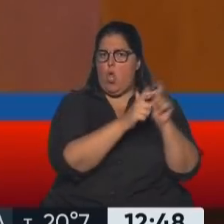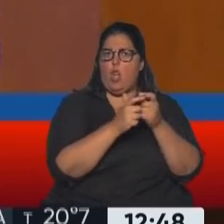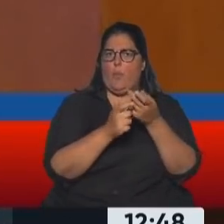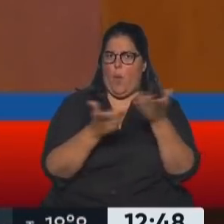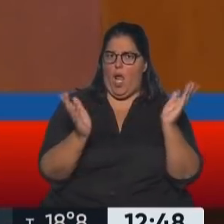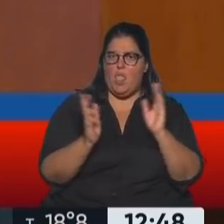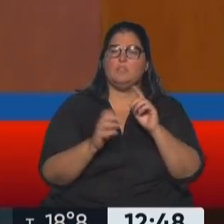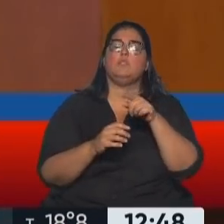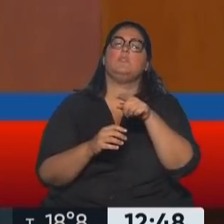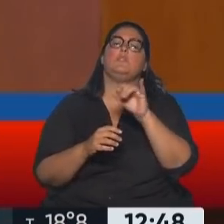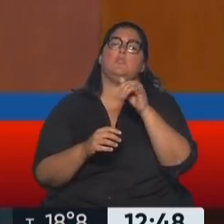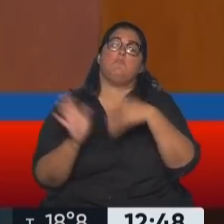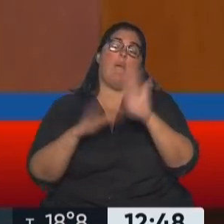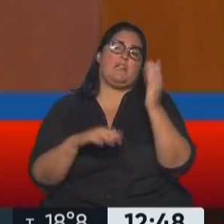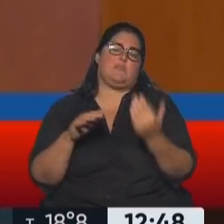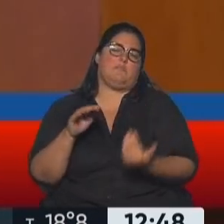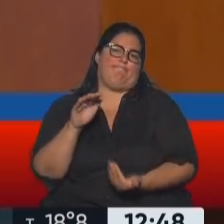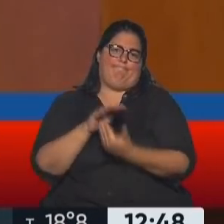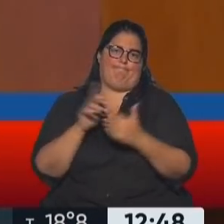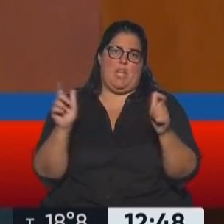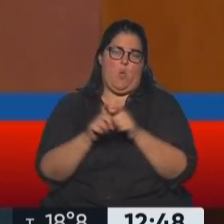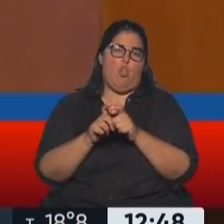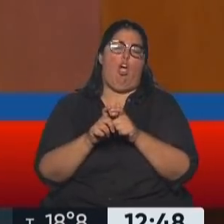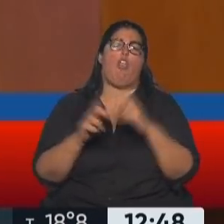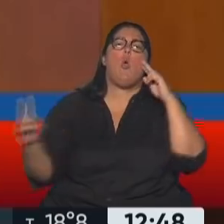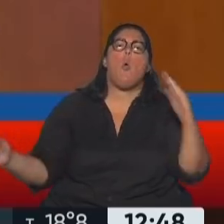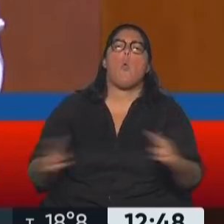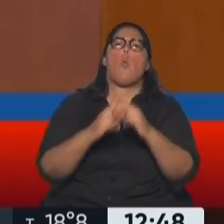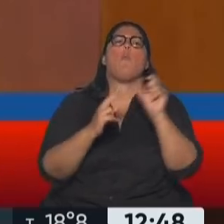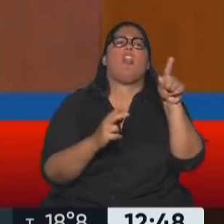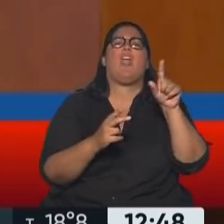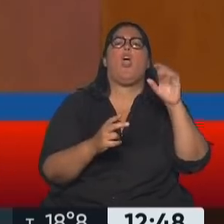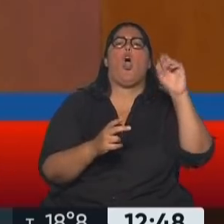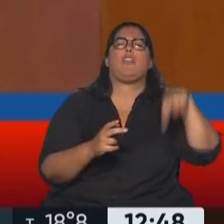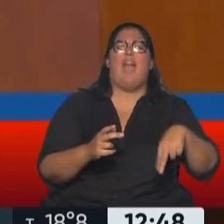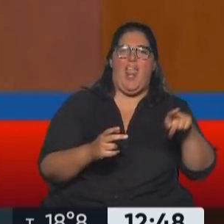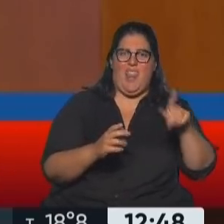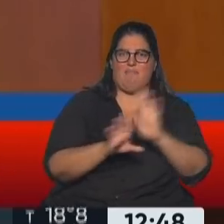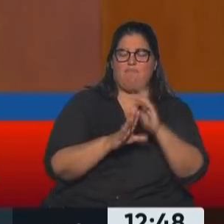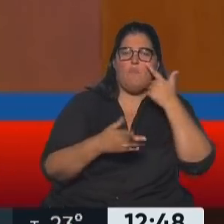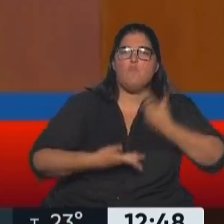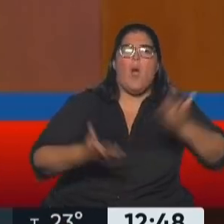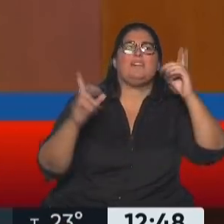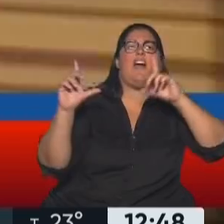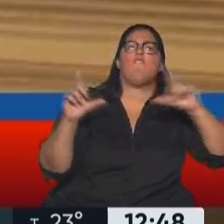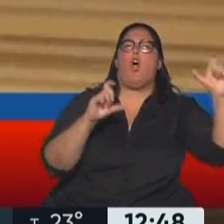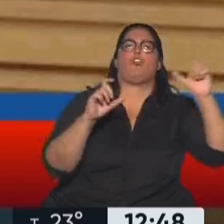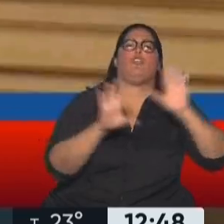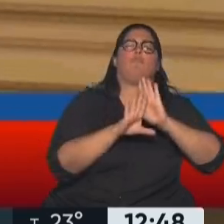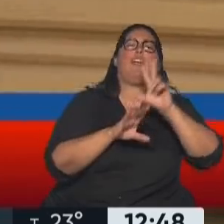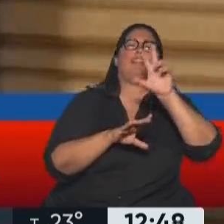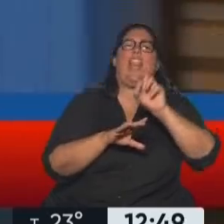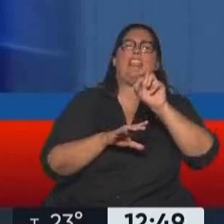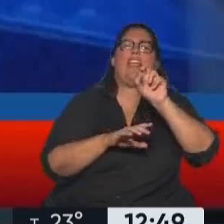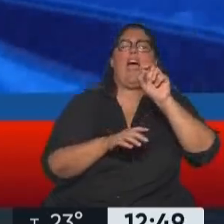duda es la más importante o una de las más importantes fue la cumbre de la OTAN, ¿no? Esa foto de mostrar a los mandatarios de los 30